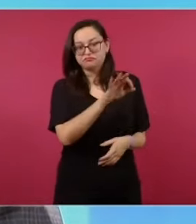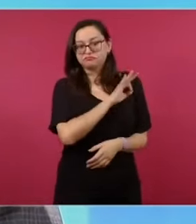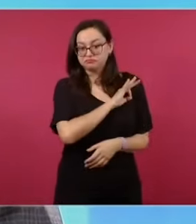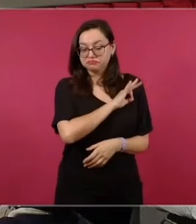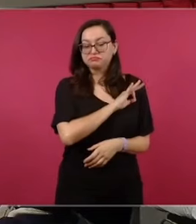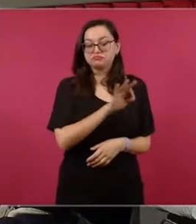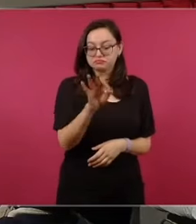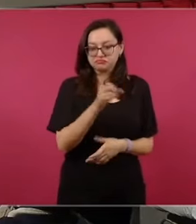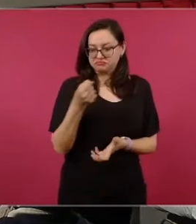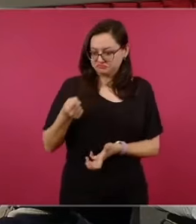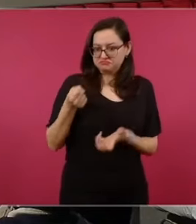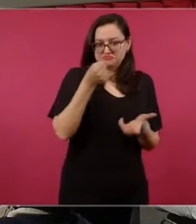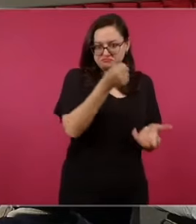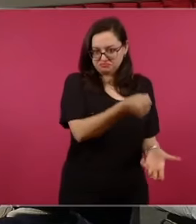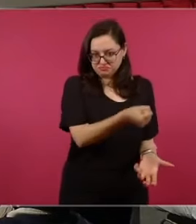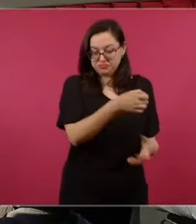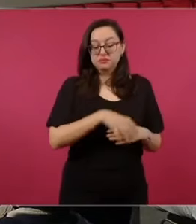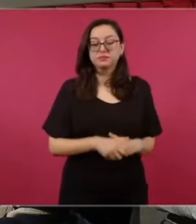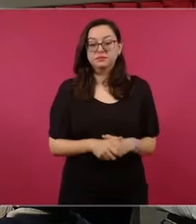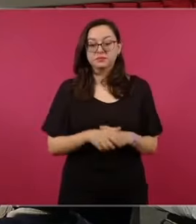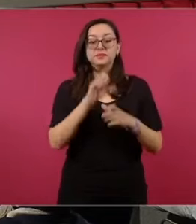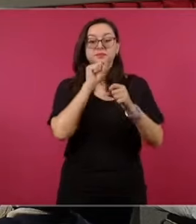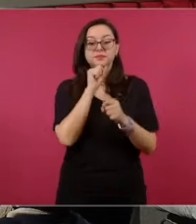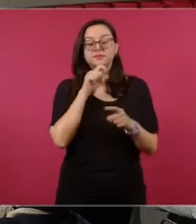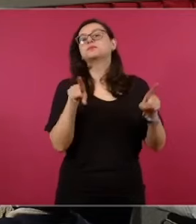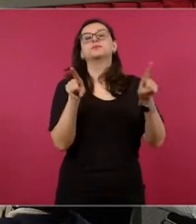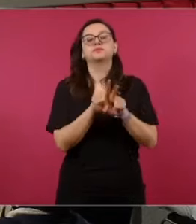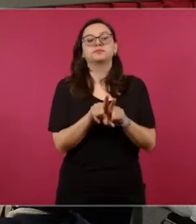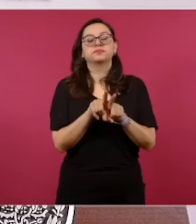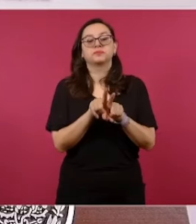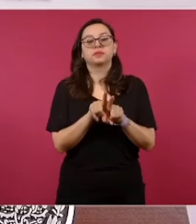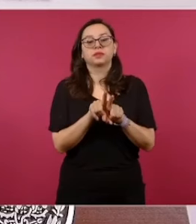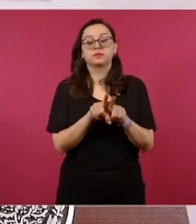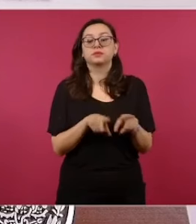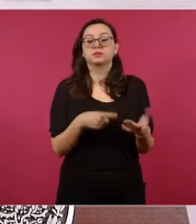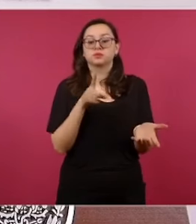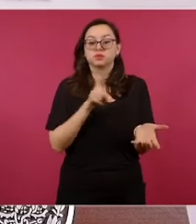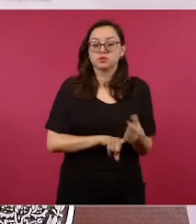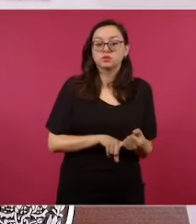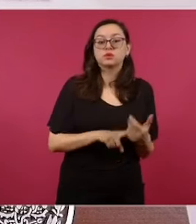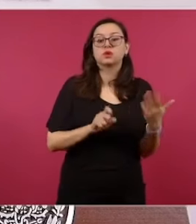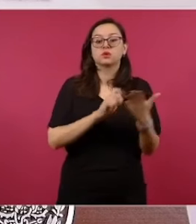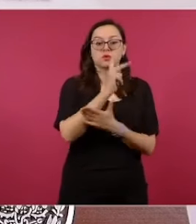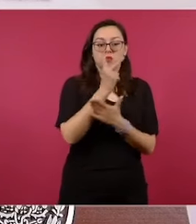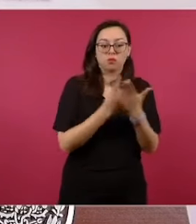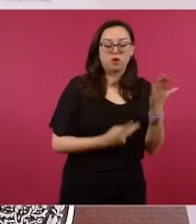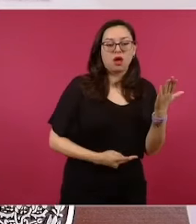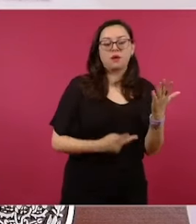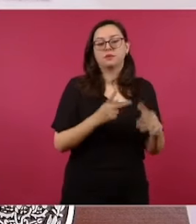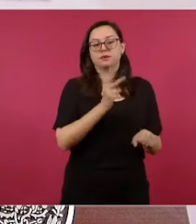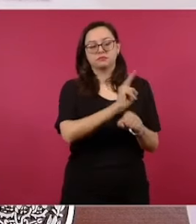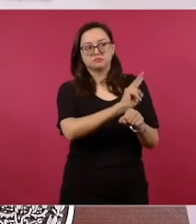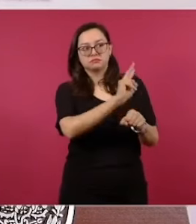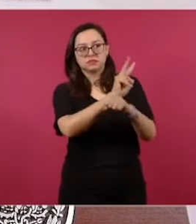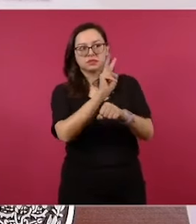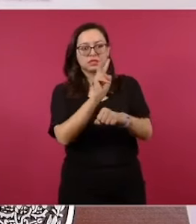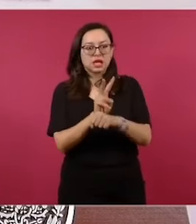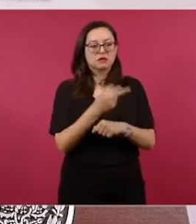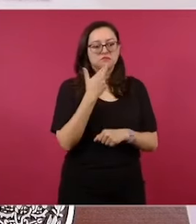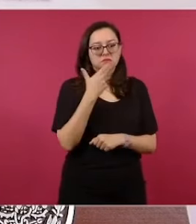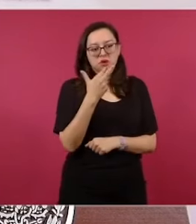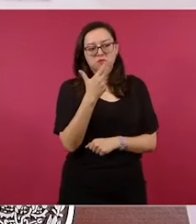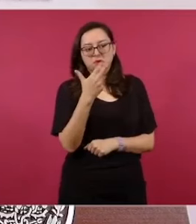de programas y de los programas que ahí se establecen médicamente y supervisar las mejoras de las unidades